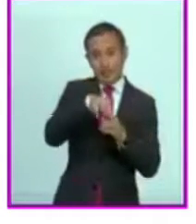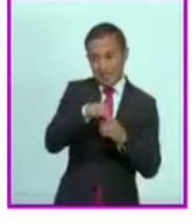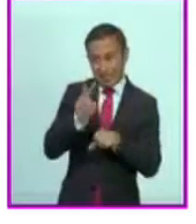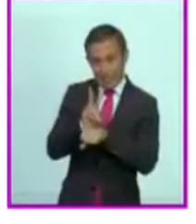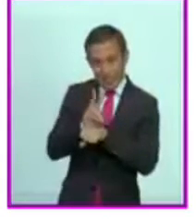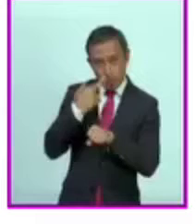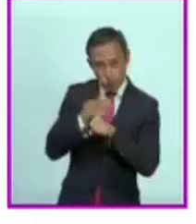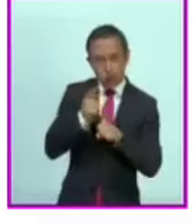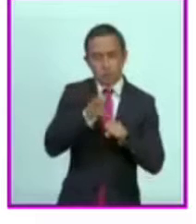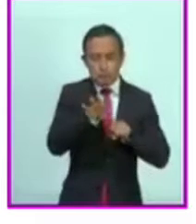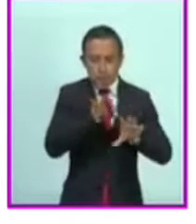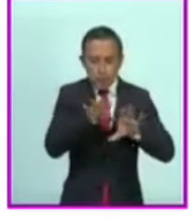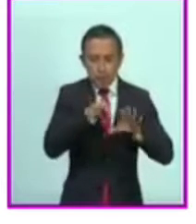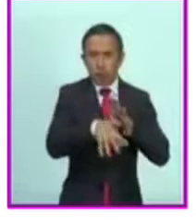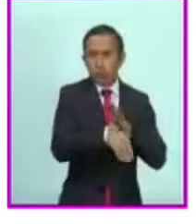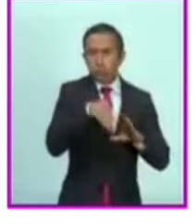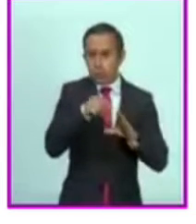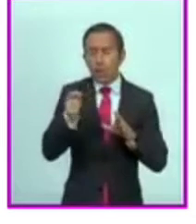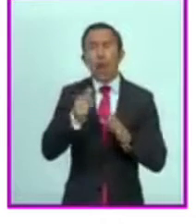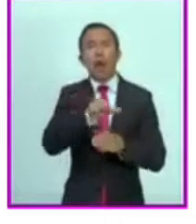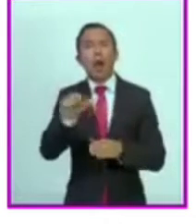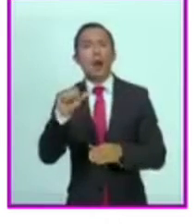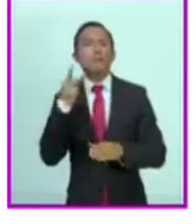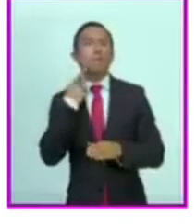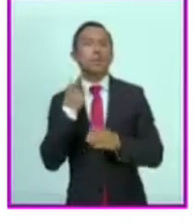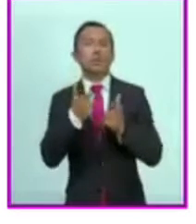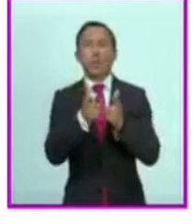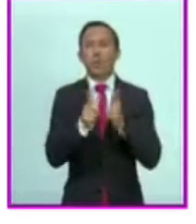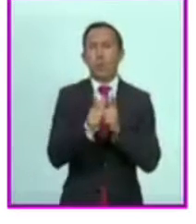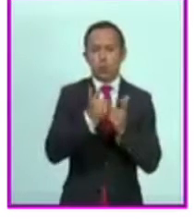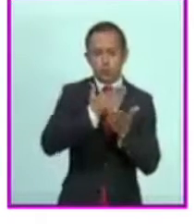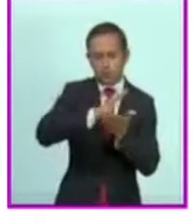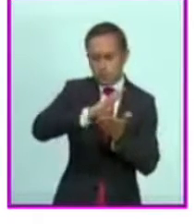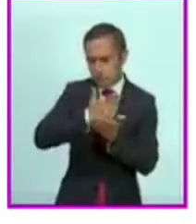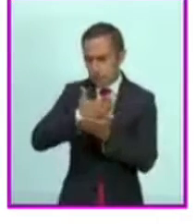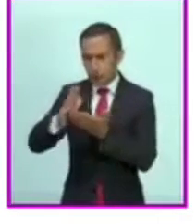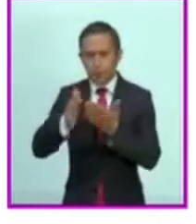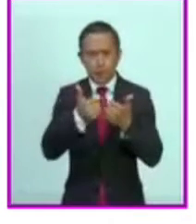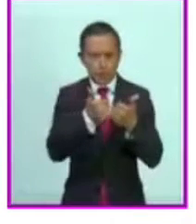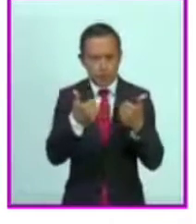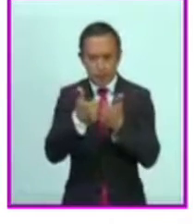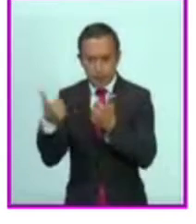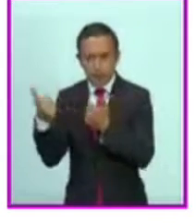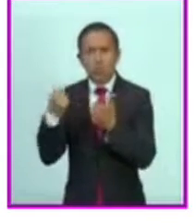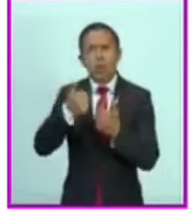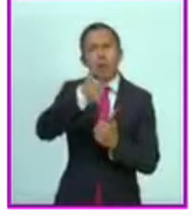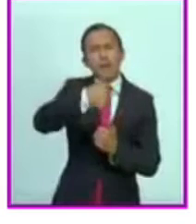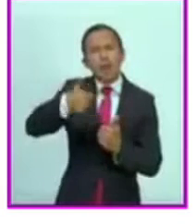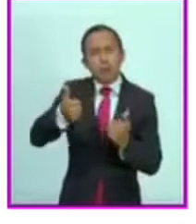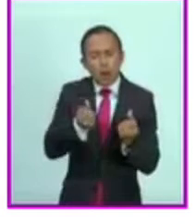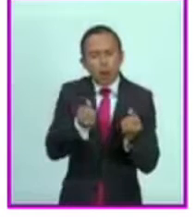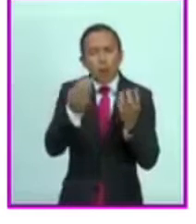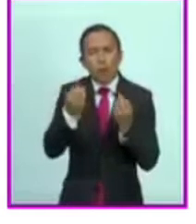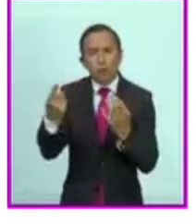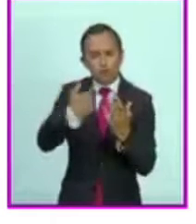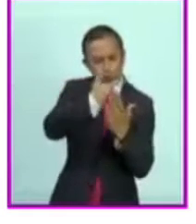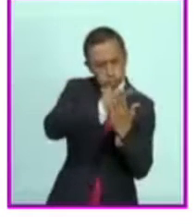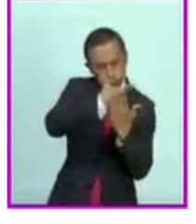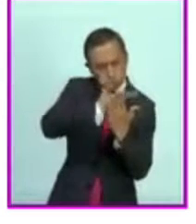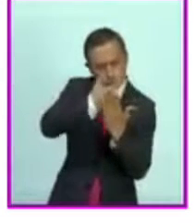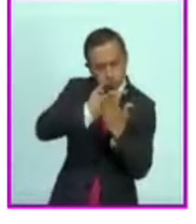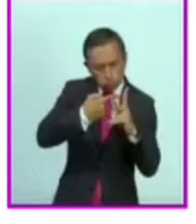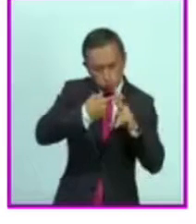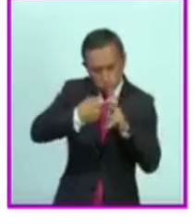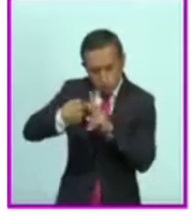por las diferentes opciones políticas y cuentan los votos que corresponden a cada una de ellas para finalmente asentar los